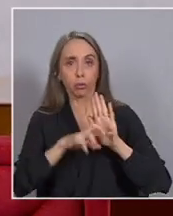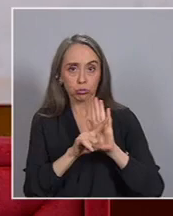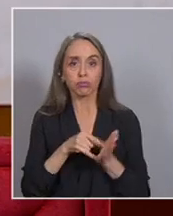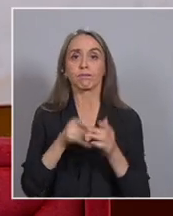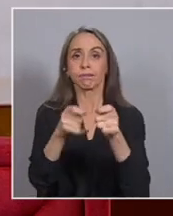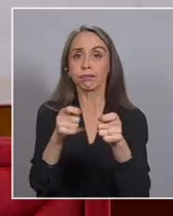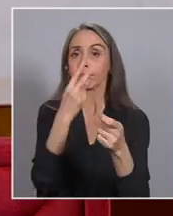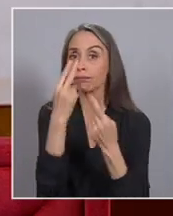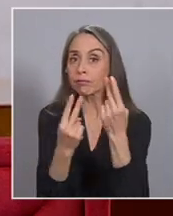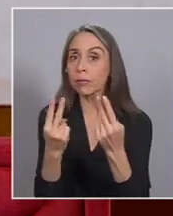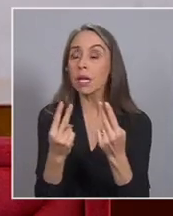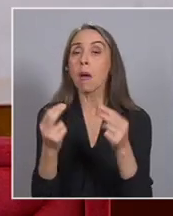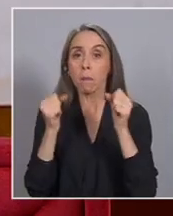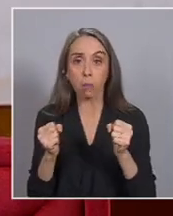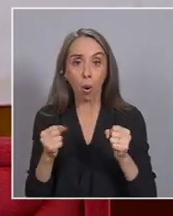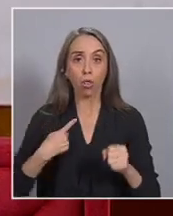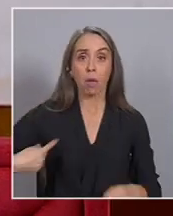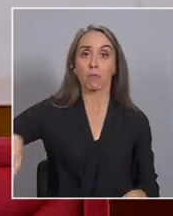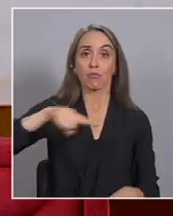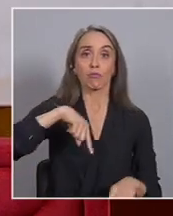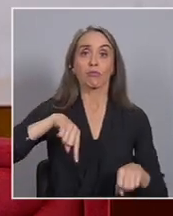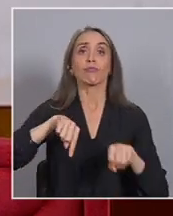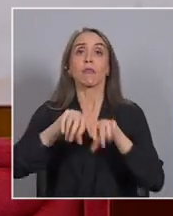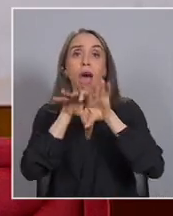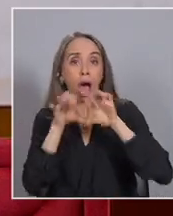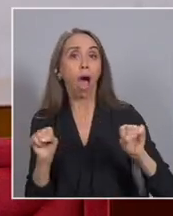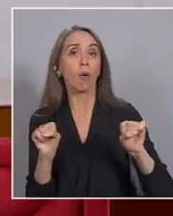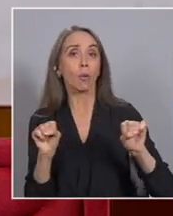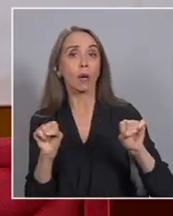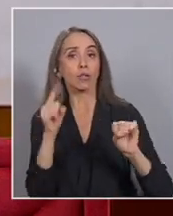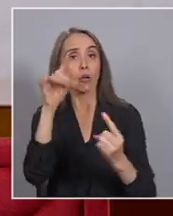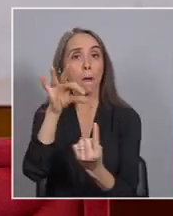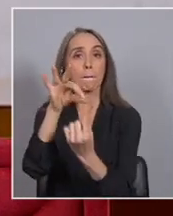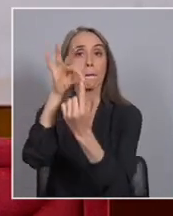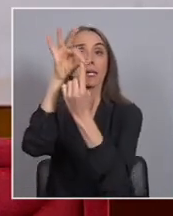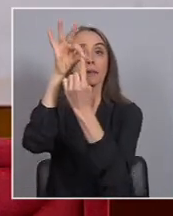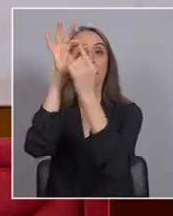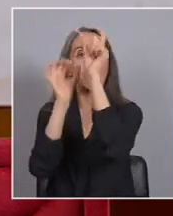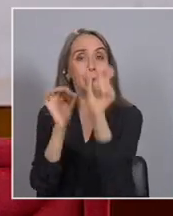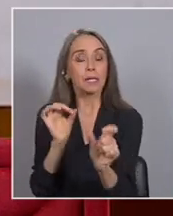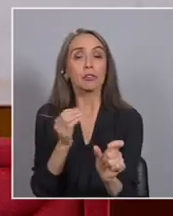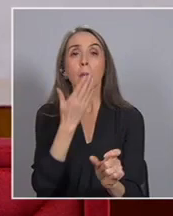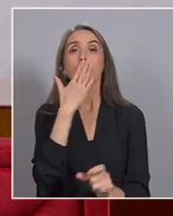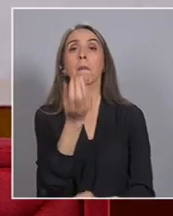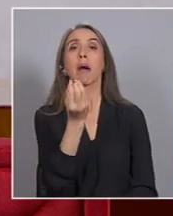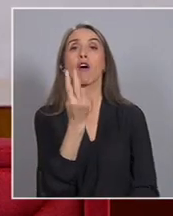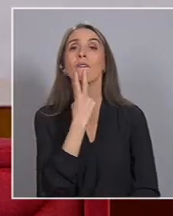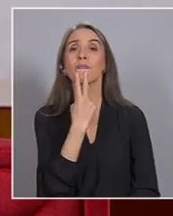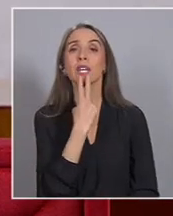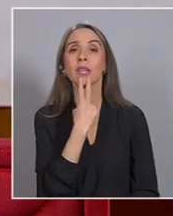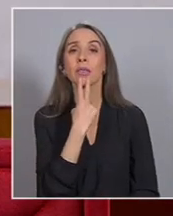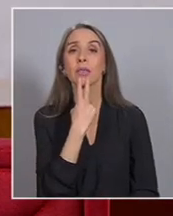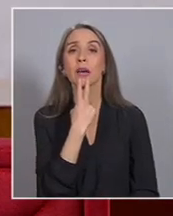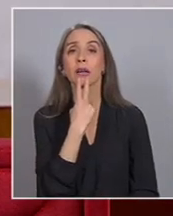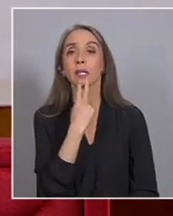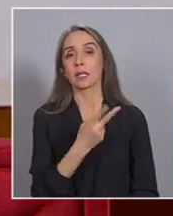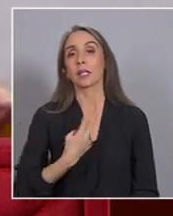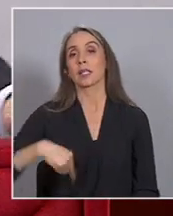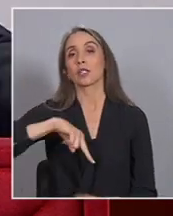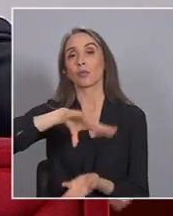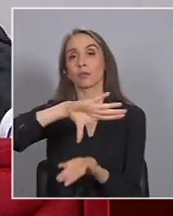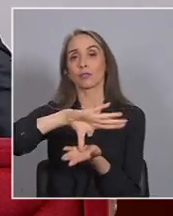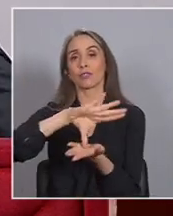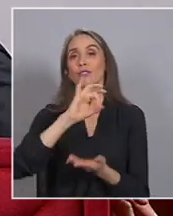que cuando somos capaces de ponernos de acuerdo, poniendo en el centro a las personas, mejora la vida, concretamente, en nuestro Chile.